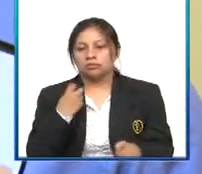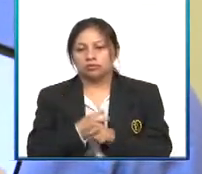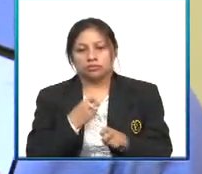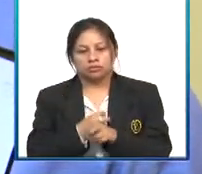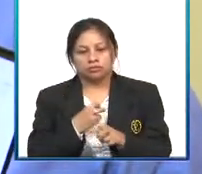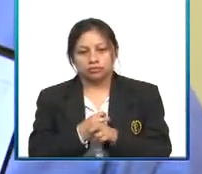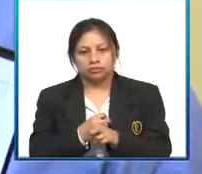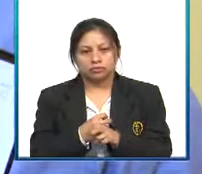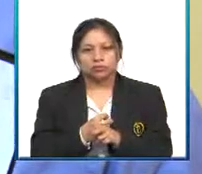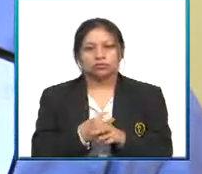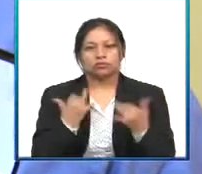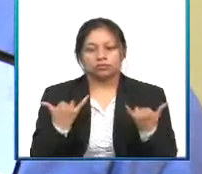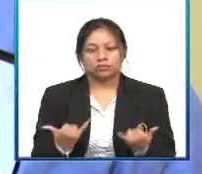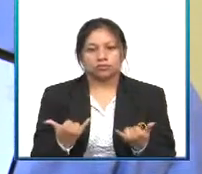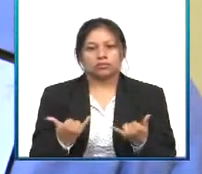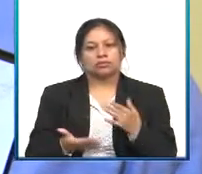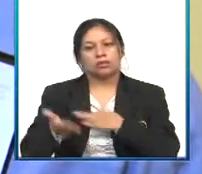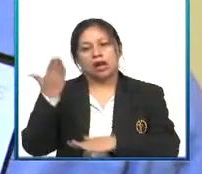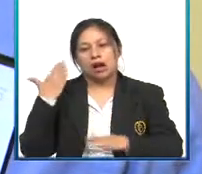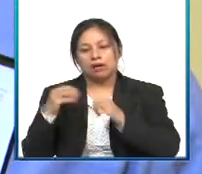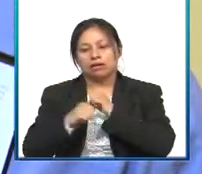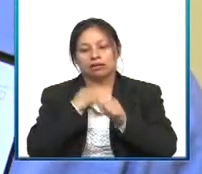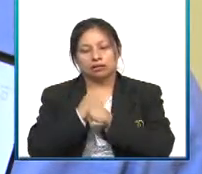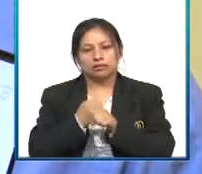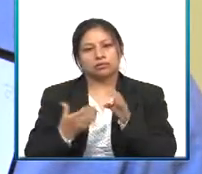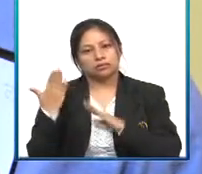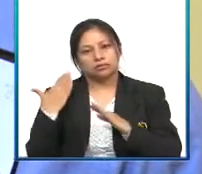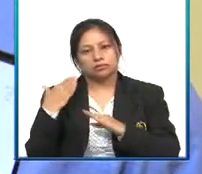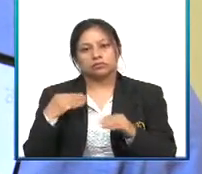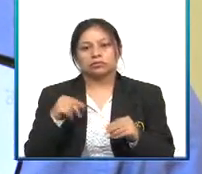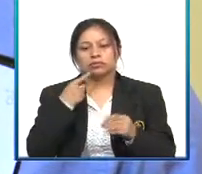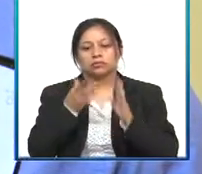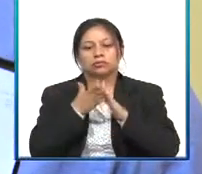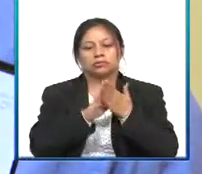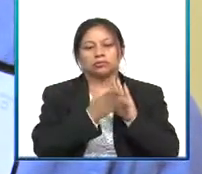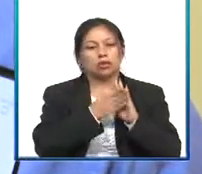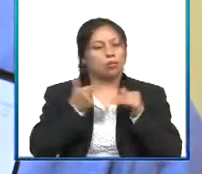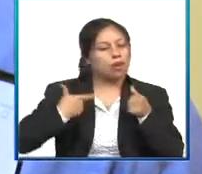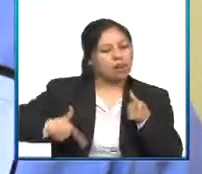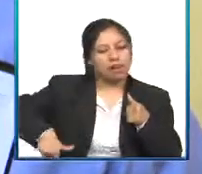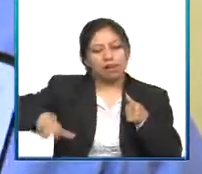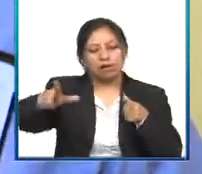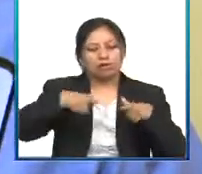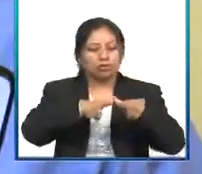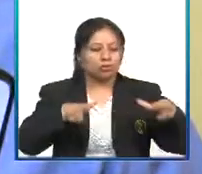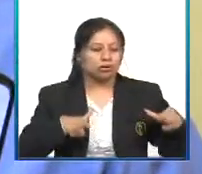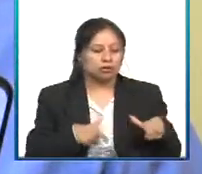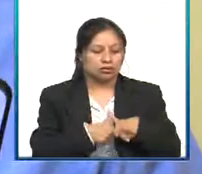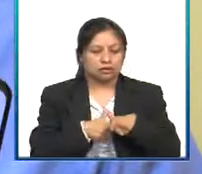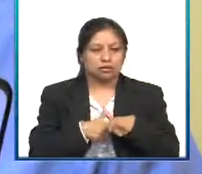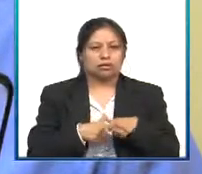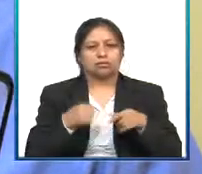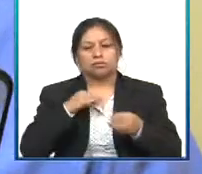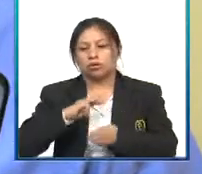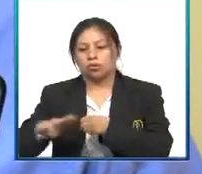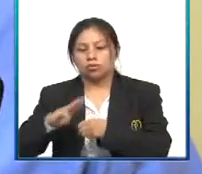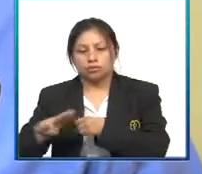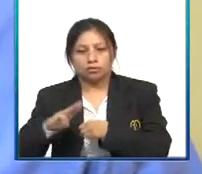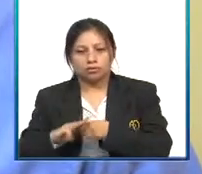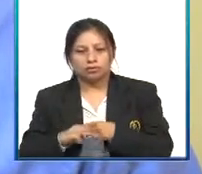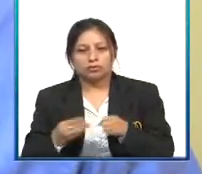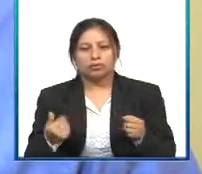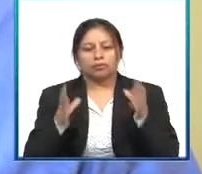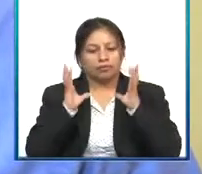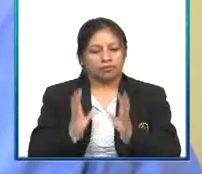vienen dando ya desde hace algunos años, por ser comunidades muy lejanas de la cabecera y por ser las comunidades que